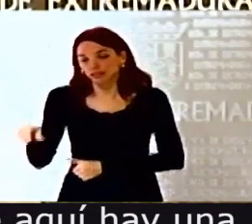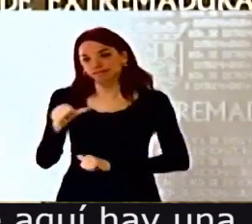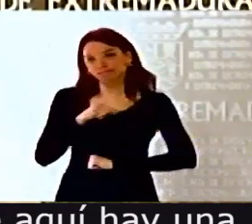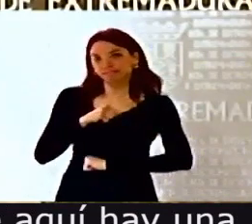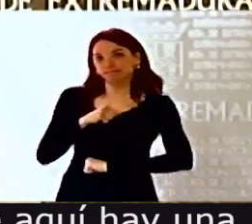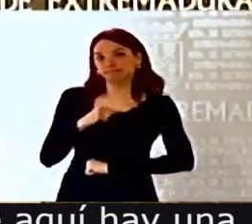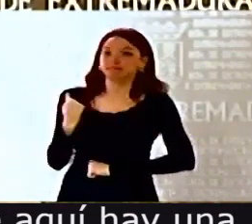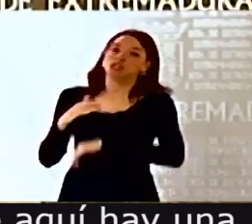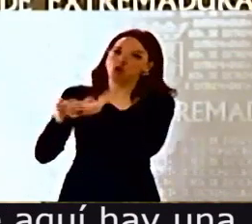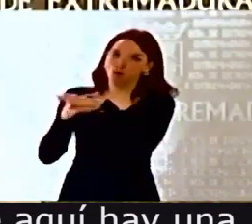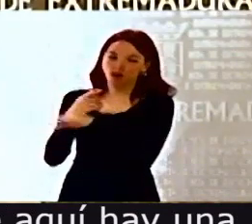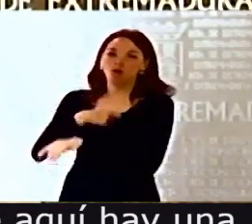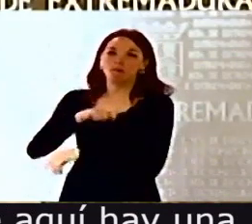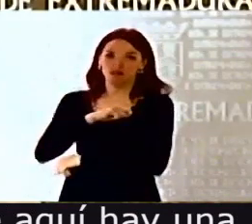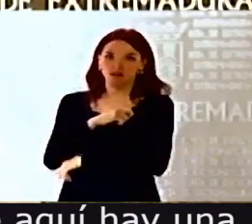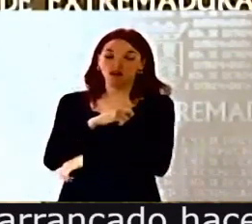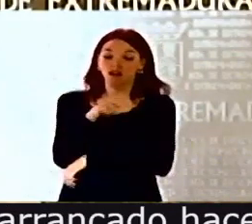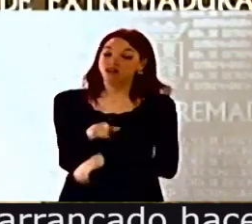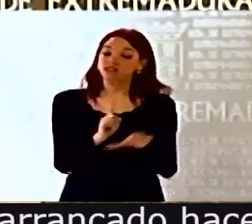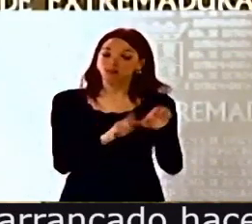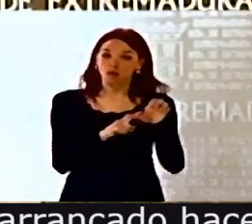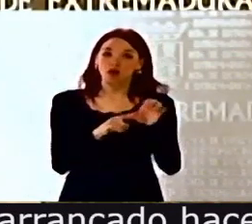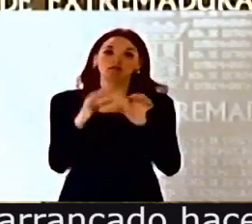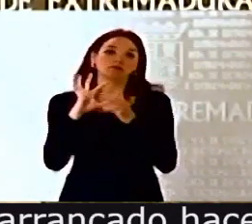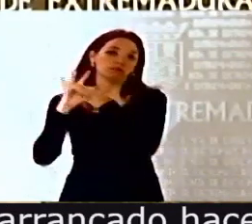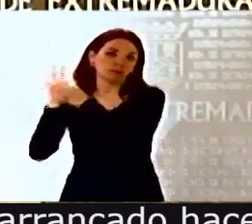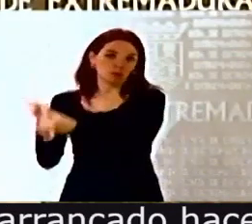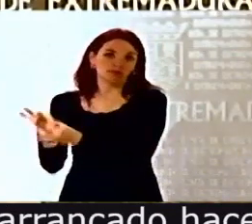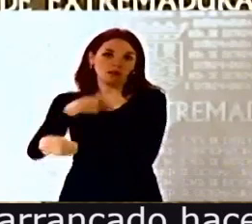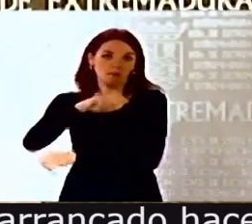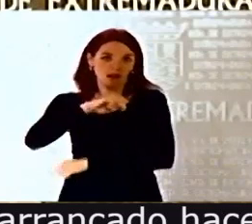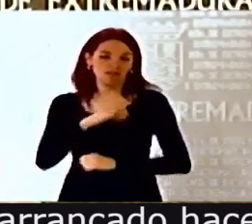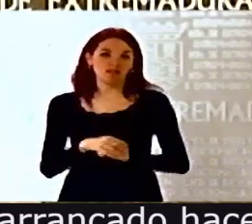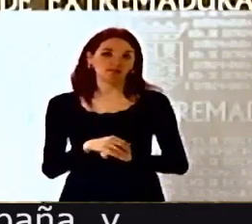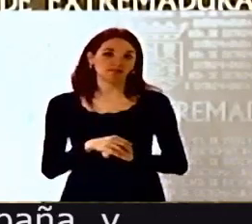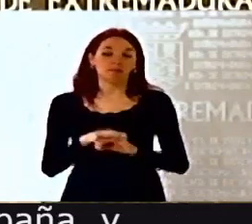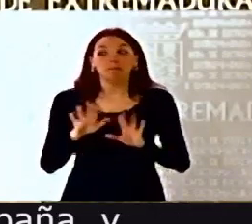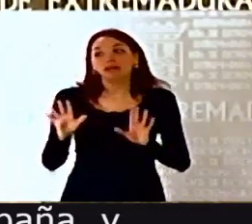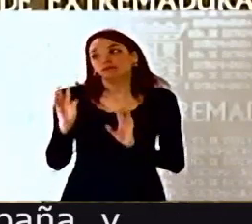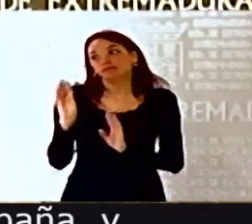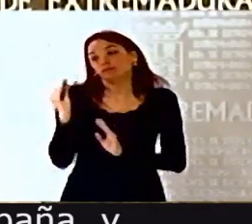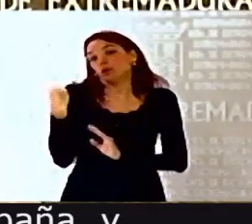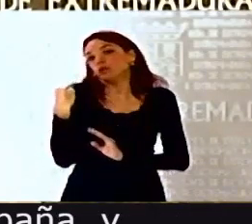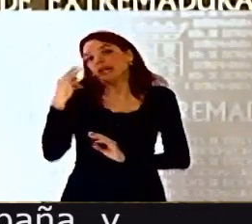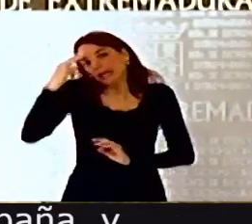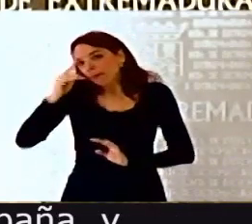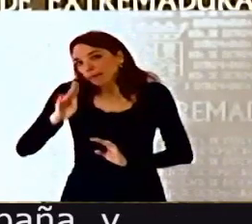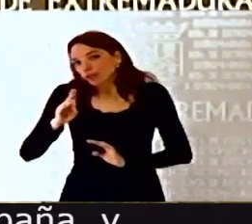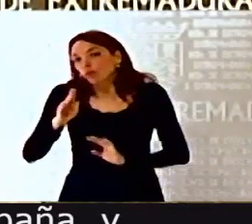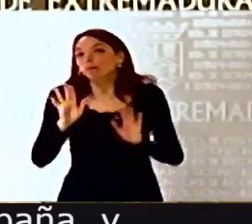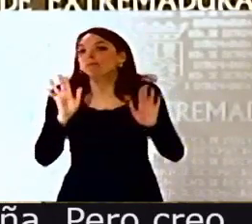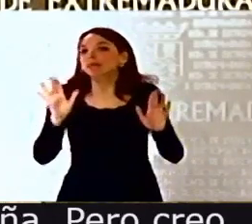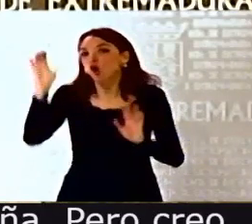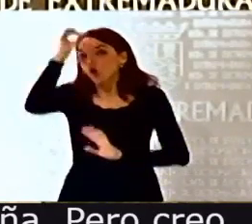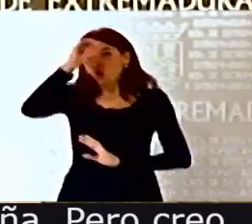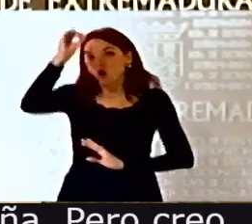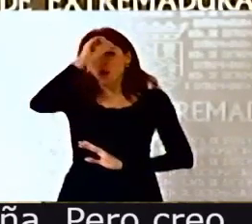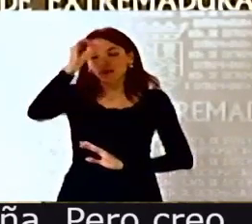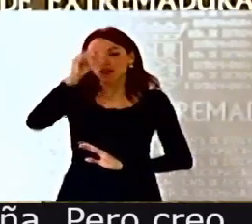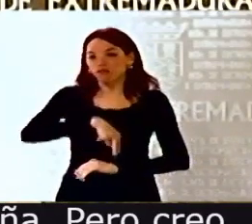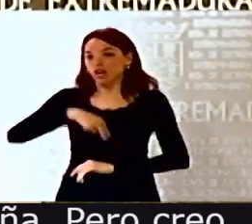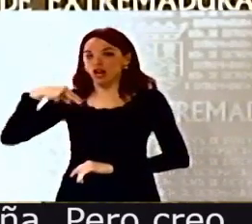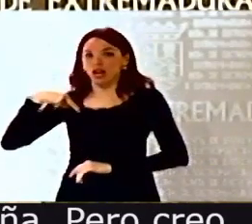España. Y Extremadura necesita mucho del Gobierno de España, pero creo, respetando su pregunta, pues que bueno, ese tipo de valoraciones, si al